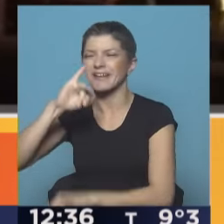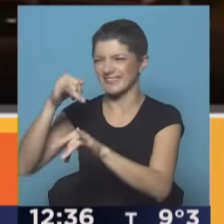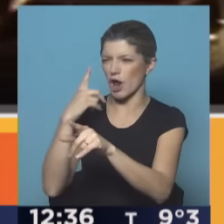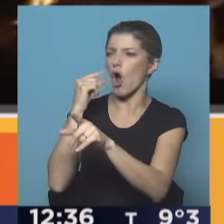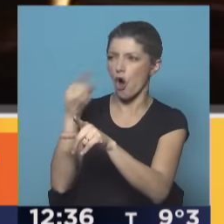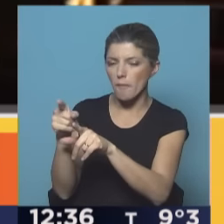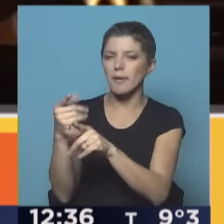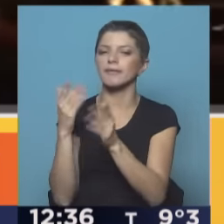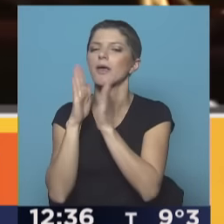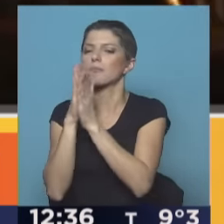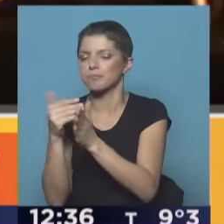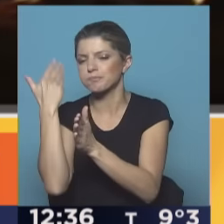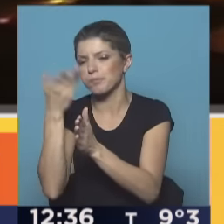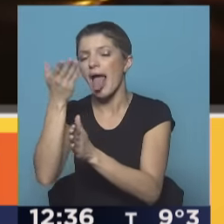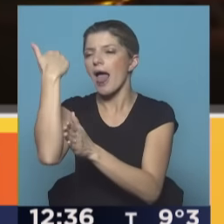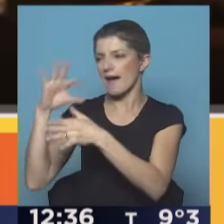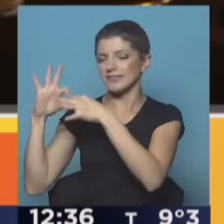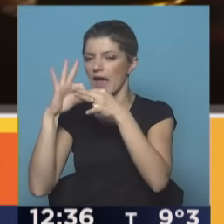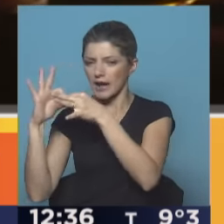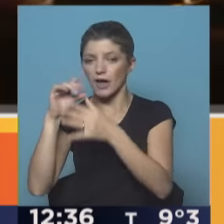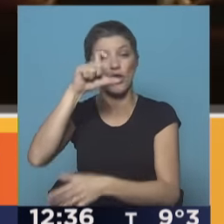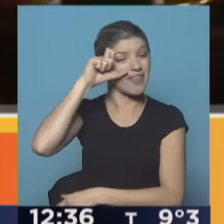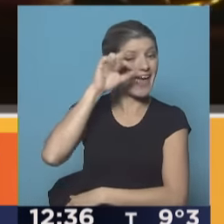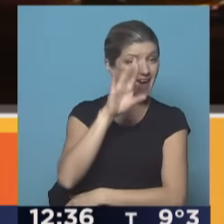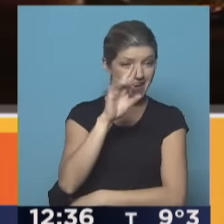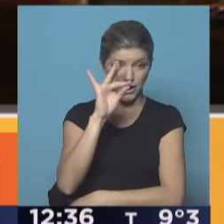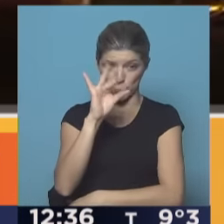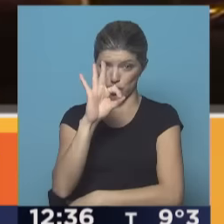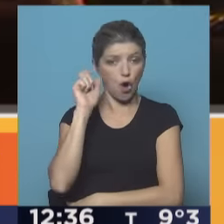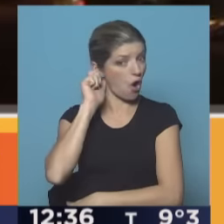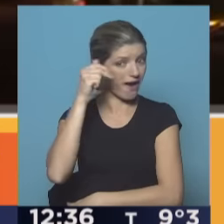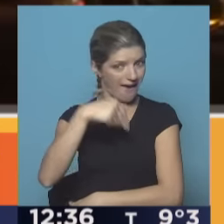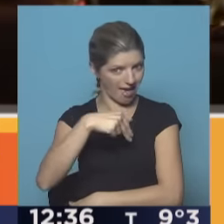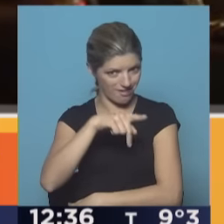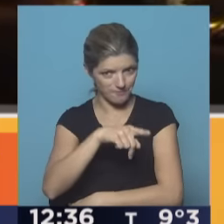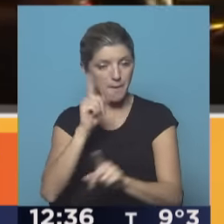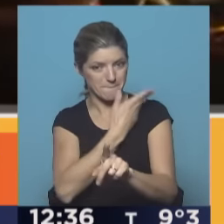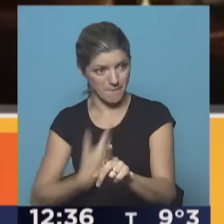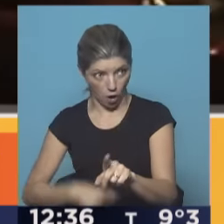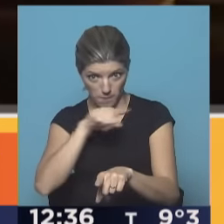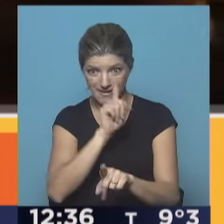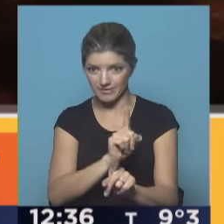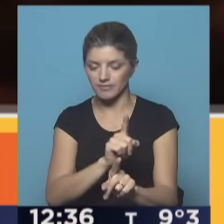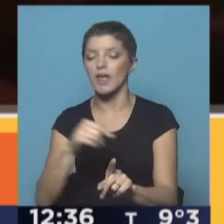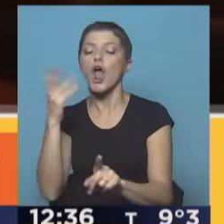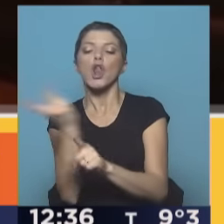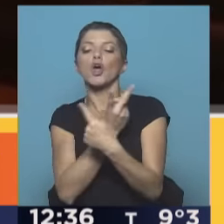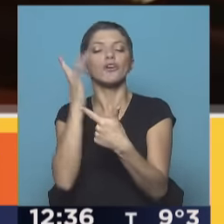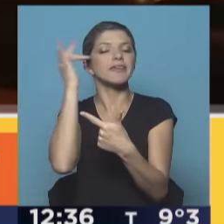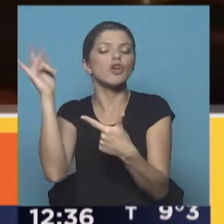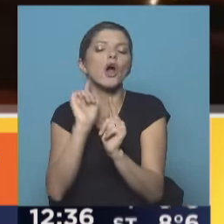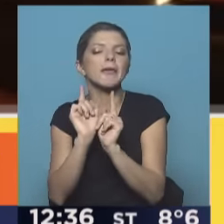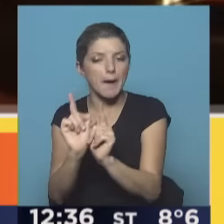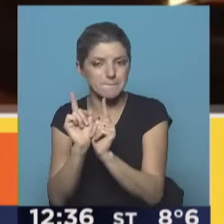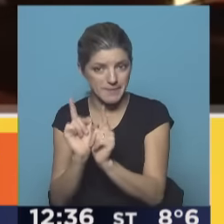predicador era Aliado de erdogan vienen de la misma ideología si quieren restaurar un poco